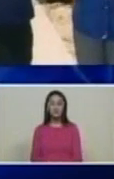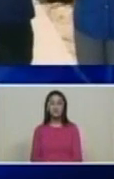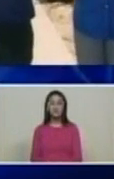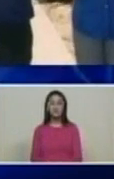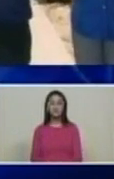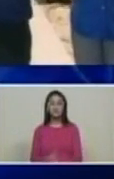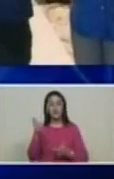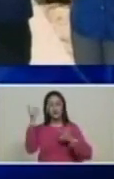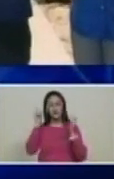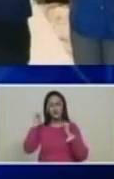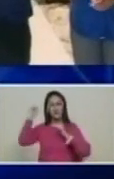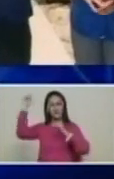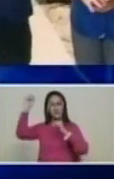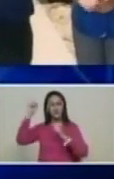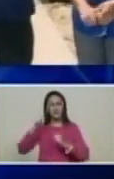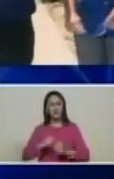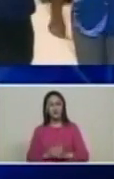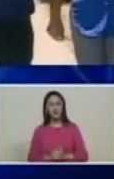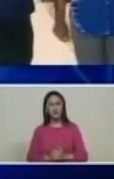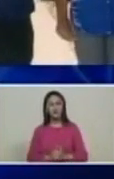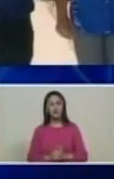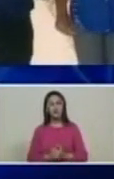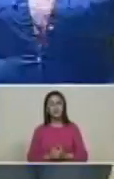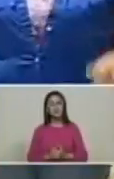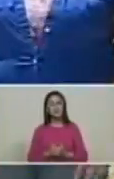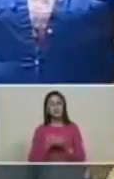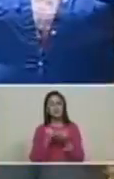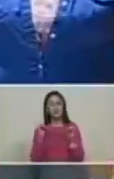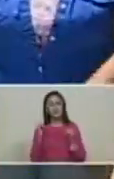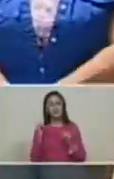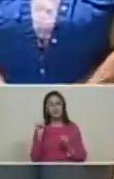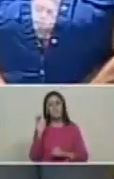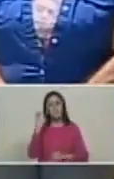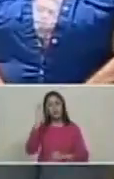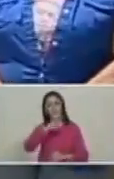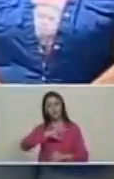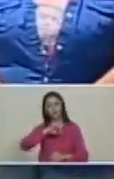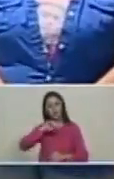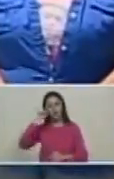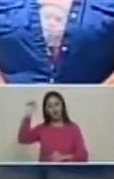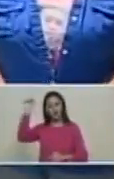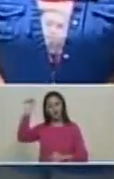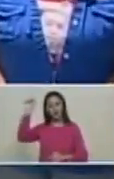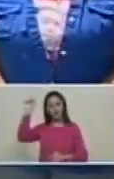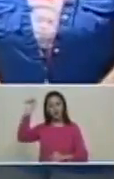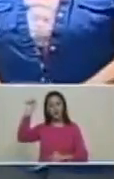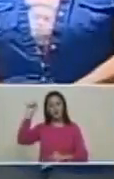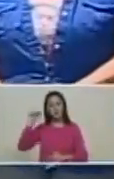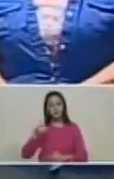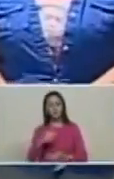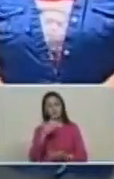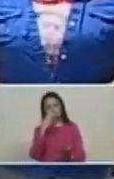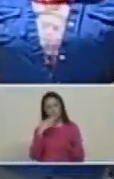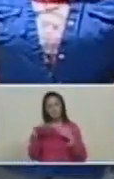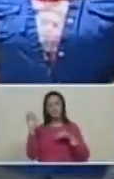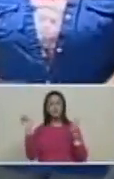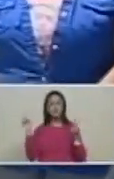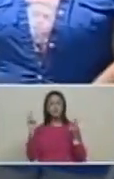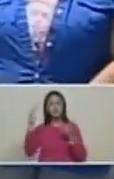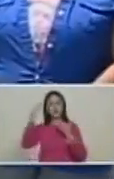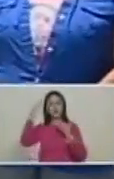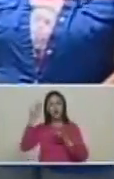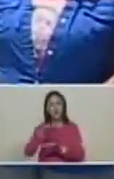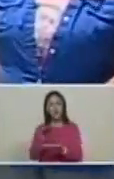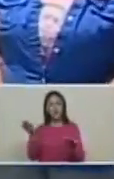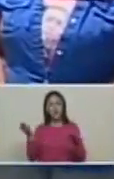¡Chávez vive! ¡La patria sigue! ¡Independencia y patria socialista! ¡Iremos y venceremos! Saludos, mi comandante. Estamos